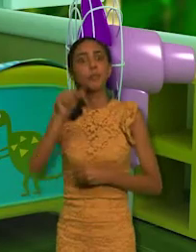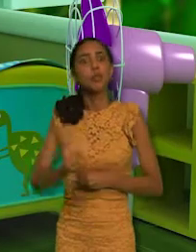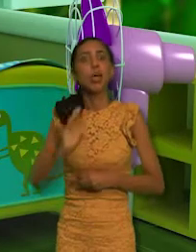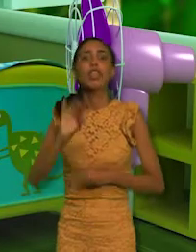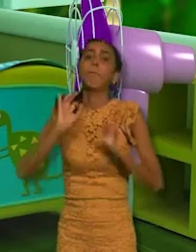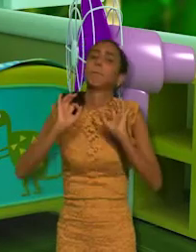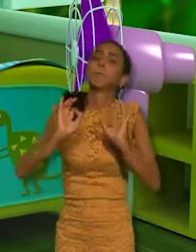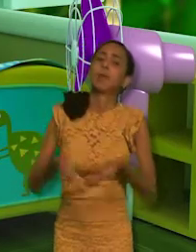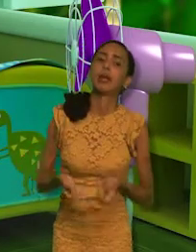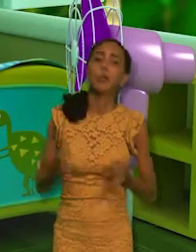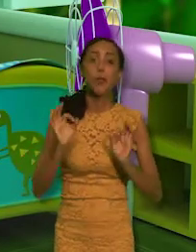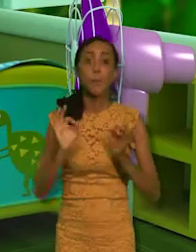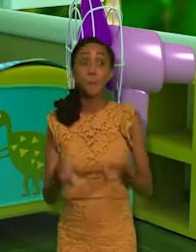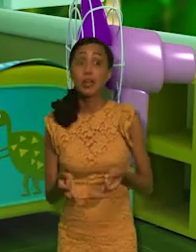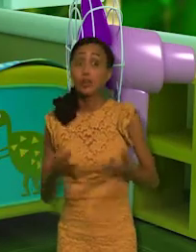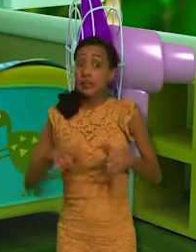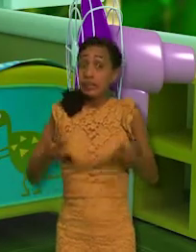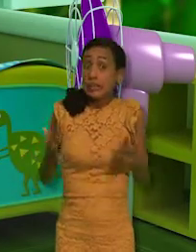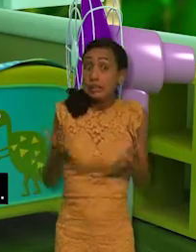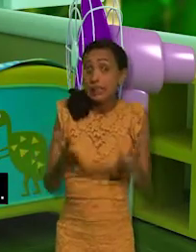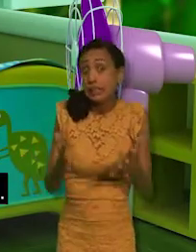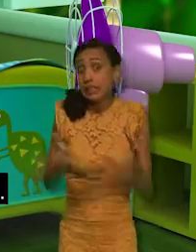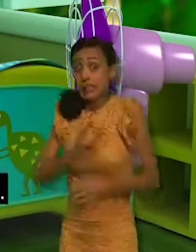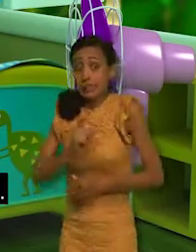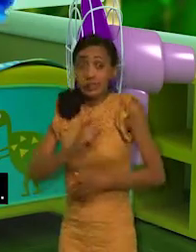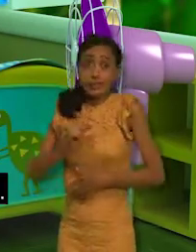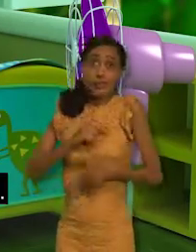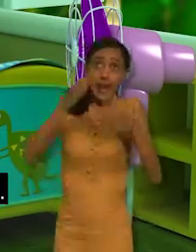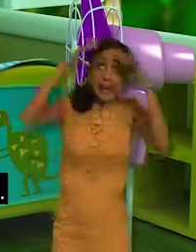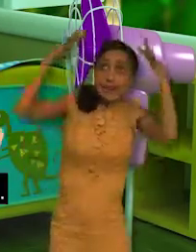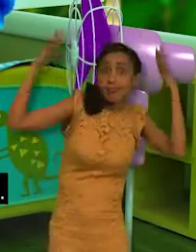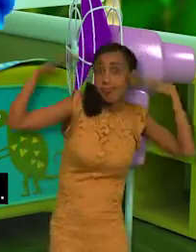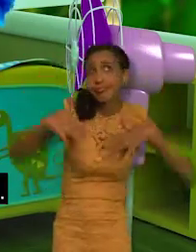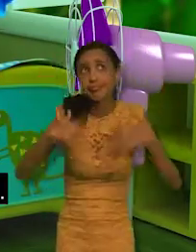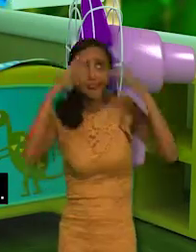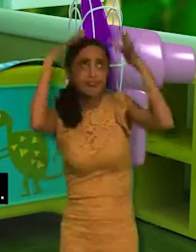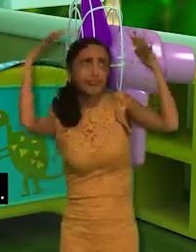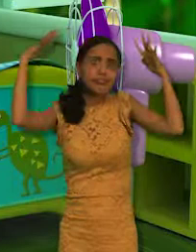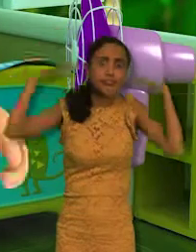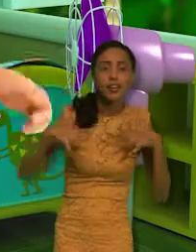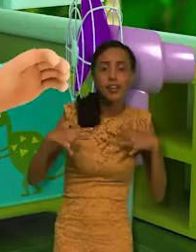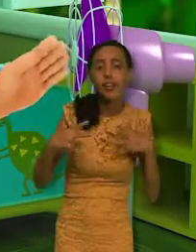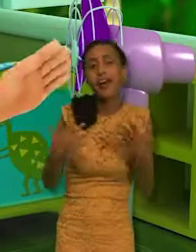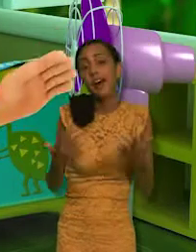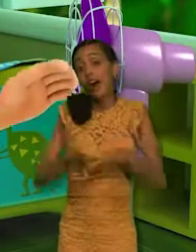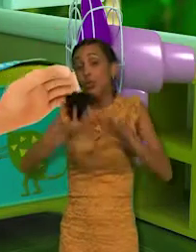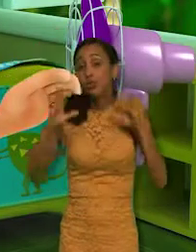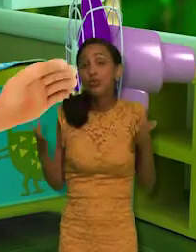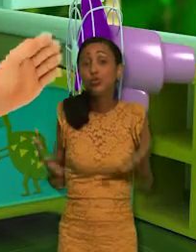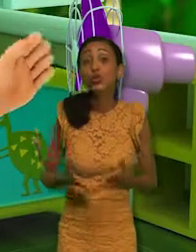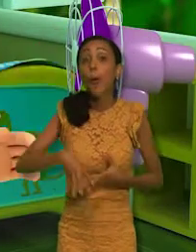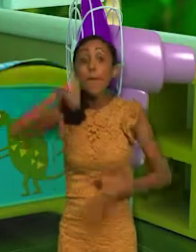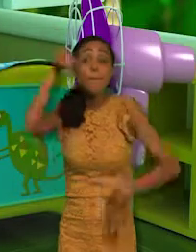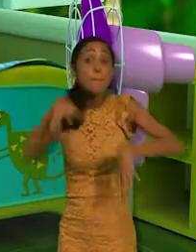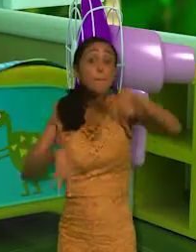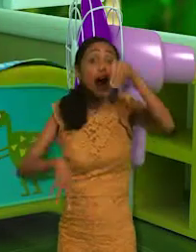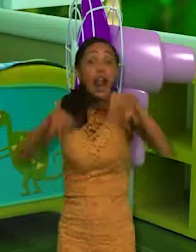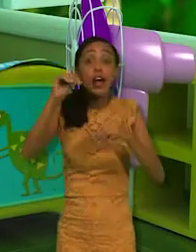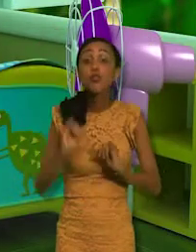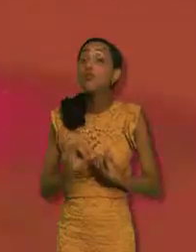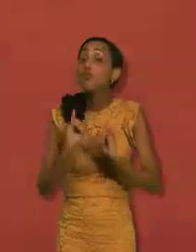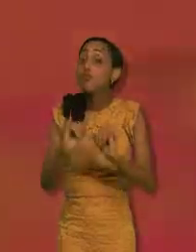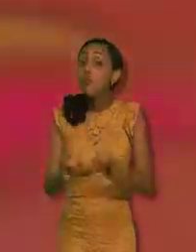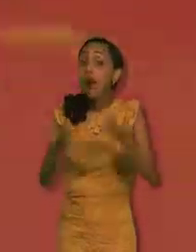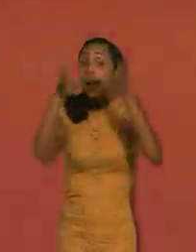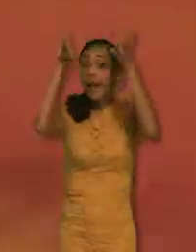lo mismo, hundió el pánico. ¡El cielo se va a caer! ¡El cielo se va a caer! ¡Todos a la corte a avisarle al